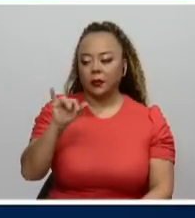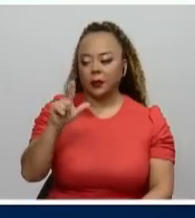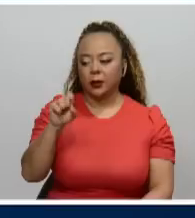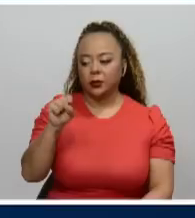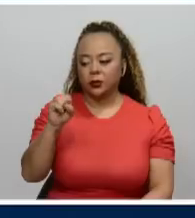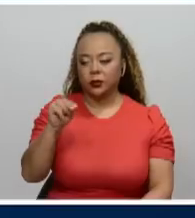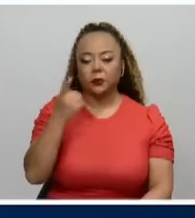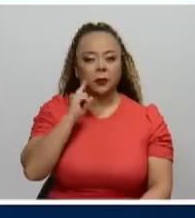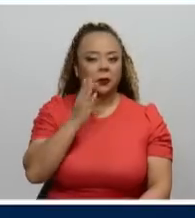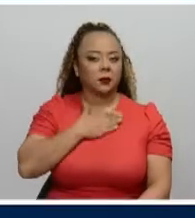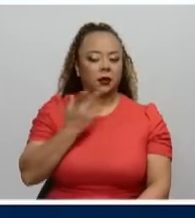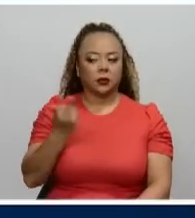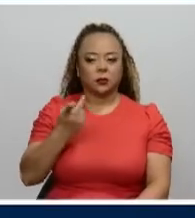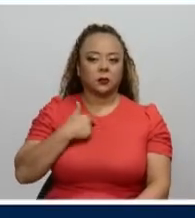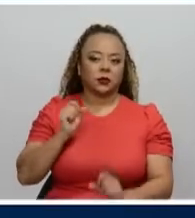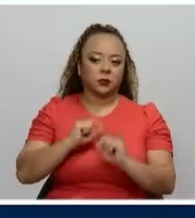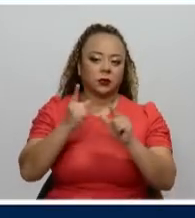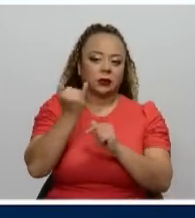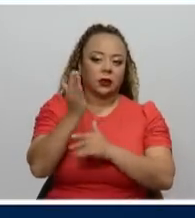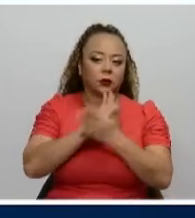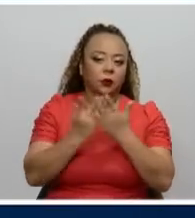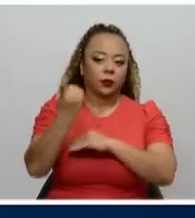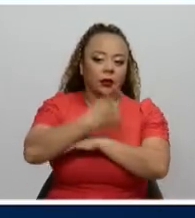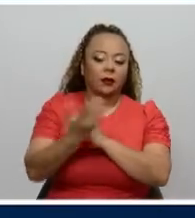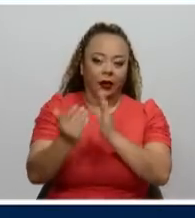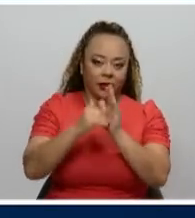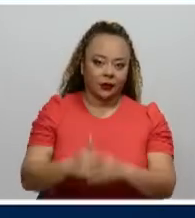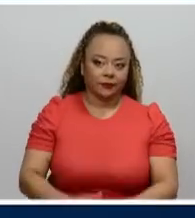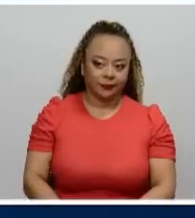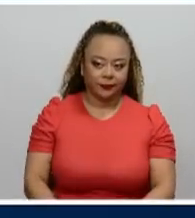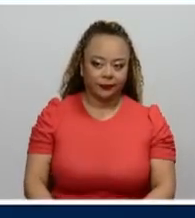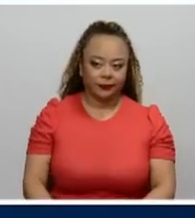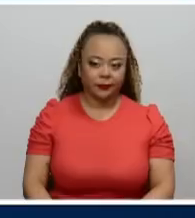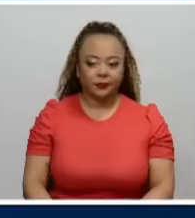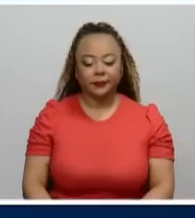Roland Wilson me sorprendería si algún día regresan a selección nacional especialmente